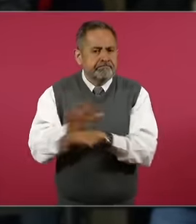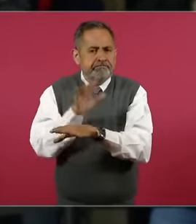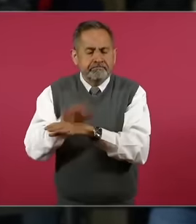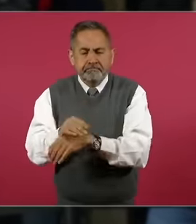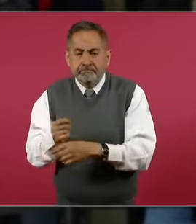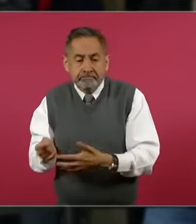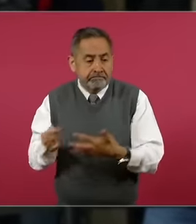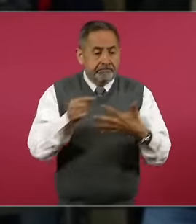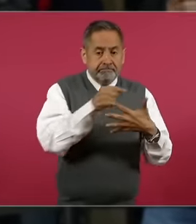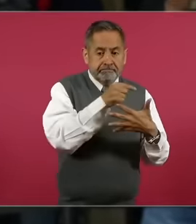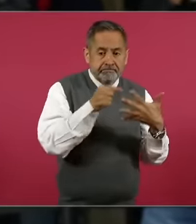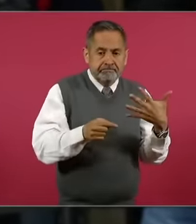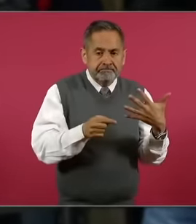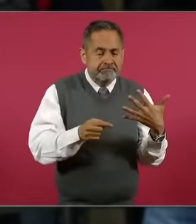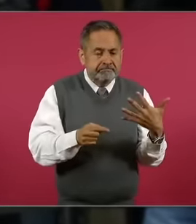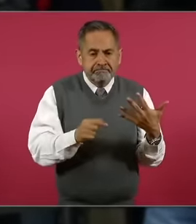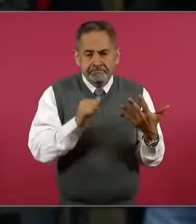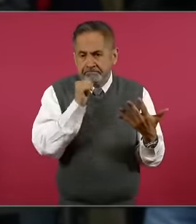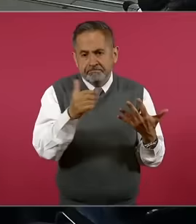no necesariamente,